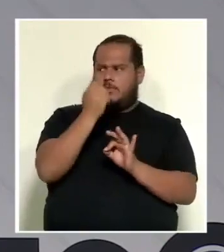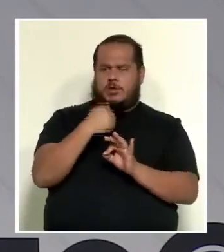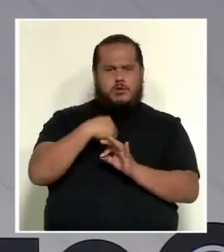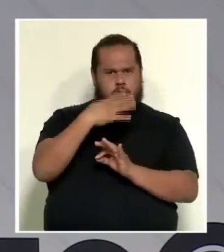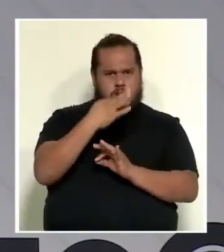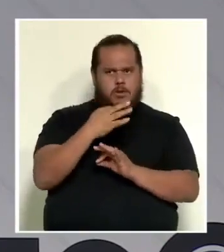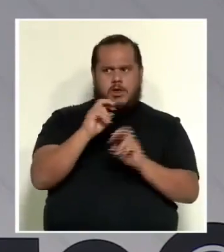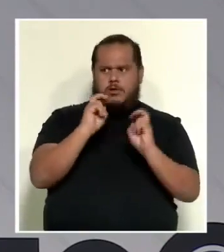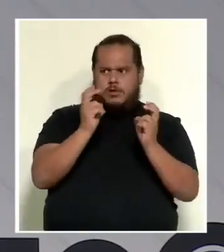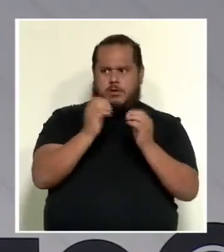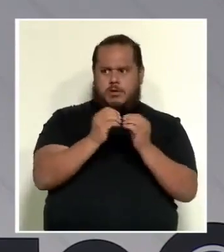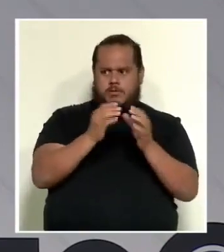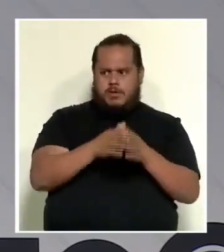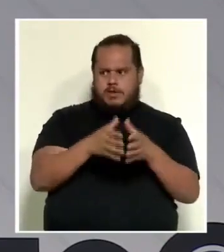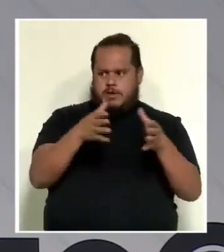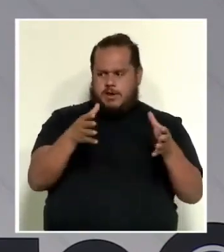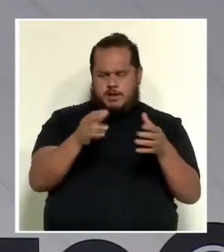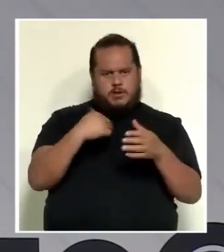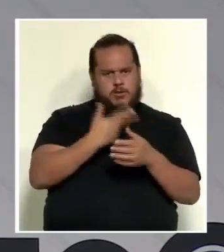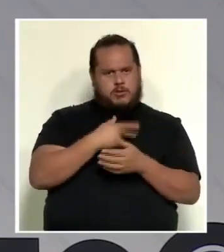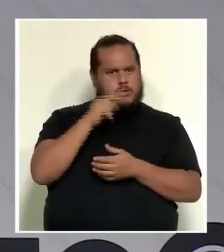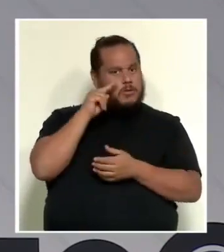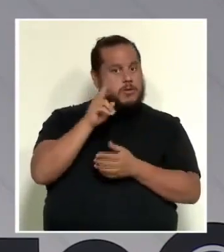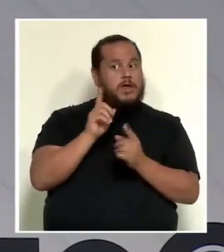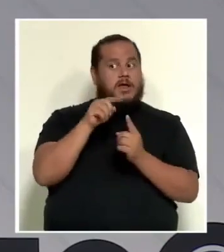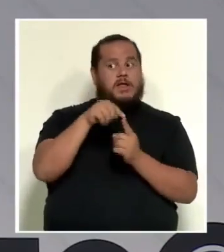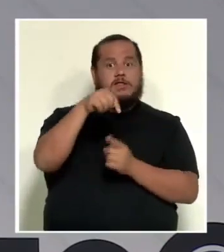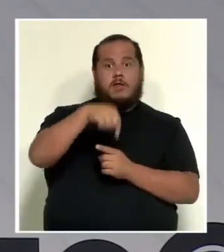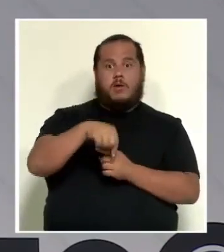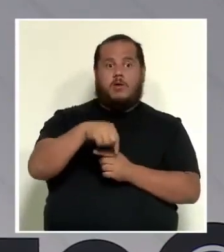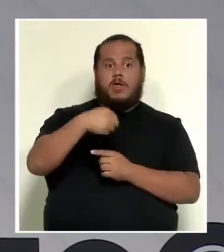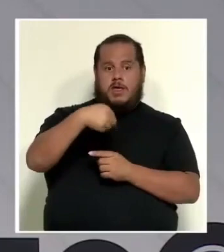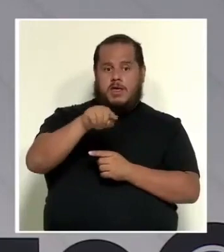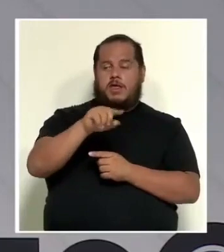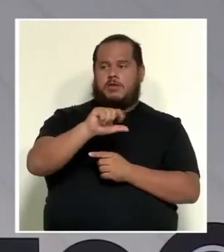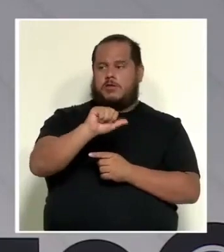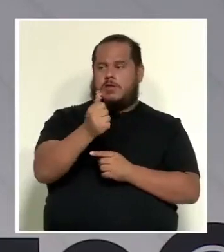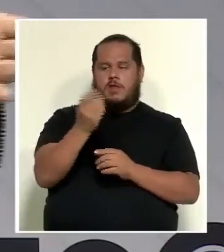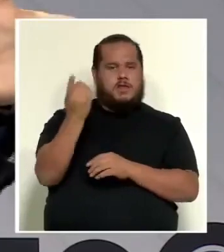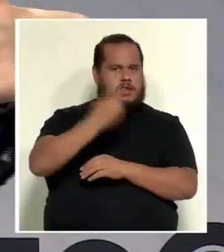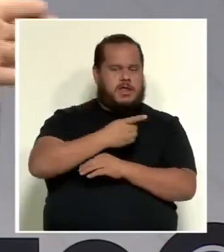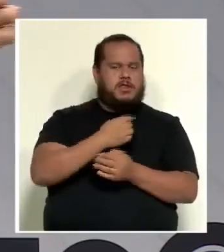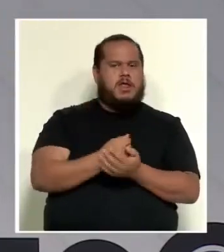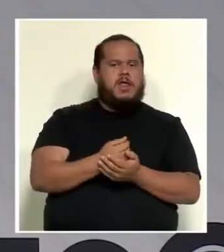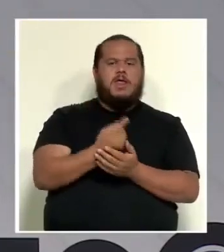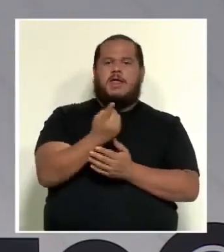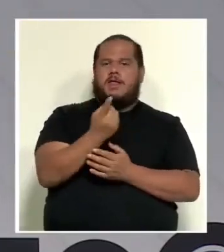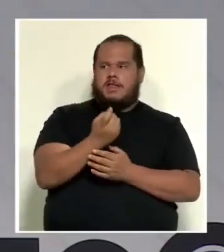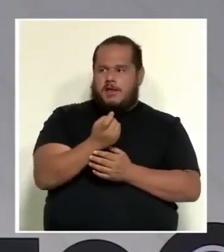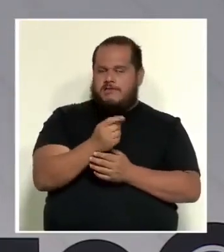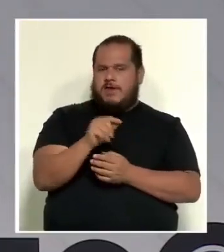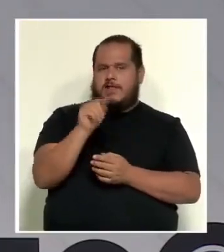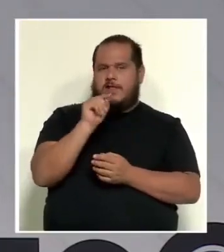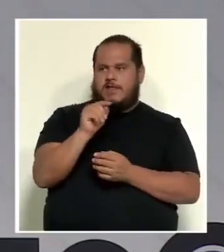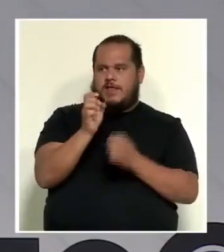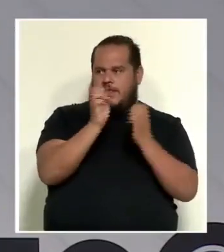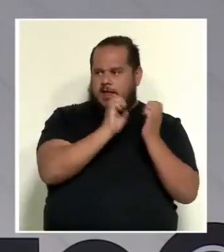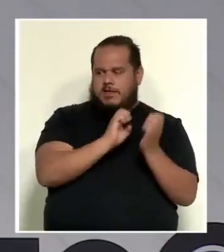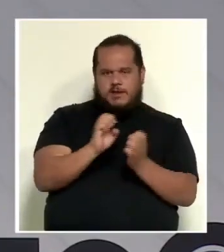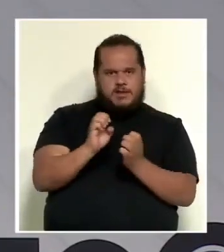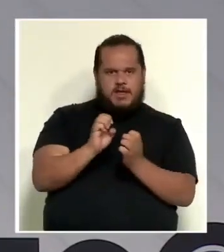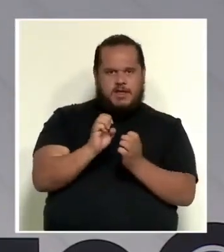tema más grande. Y lo que hemos visto hasta hoy, en estos 10 días, es que a falta de esa